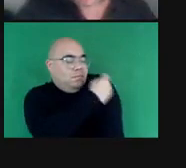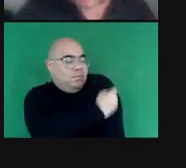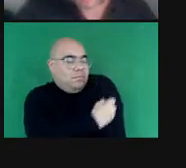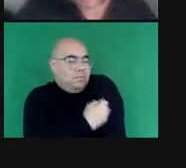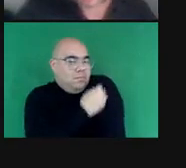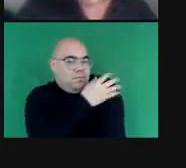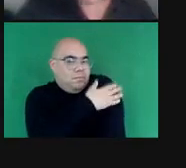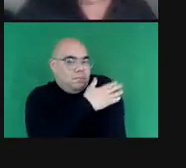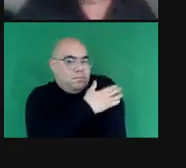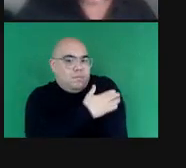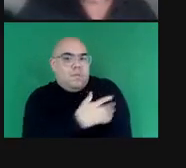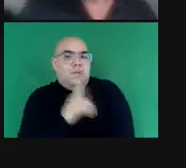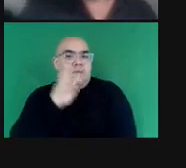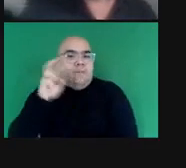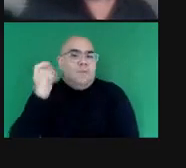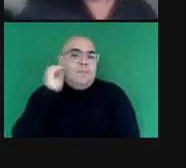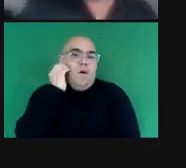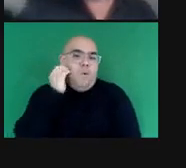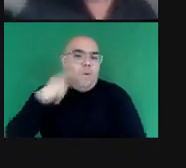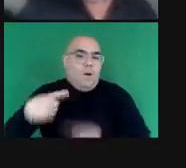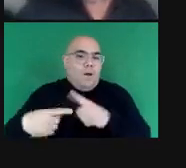a partir de su muerte.